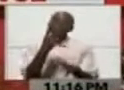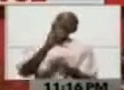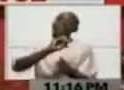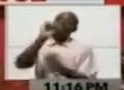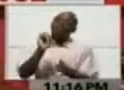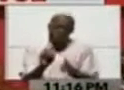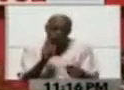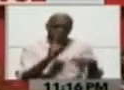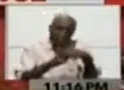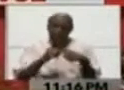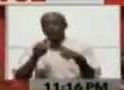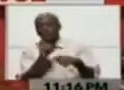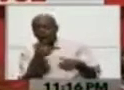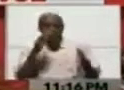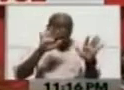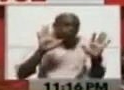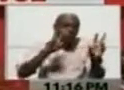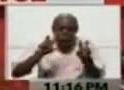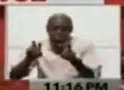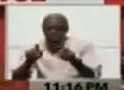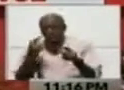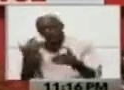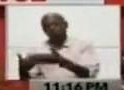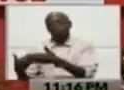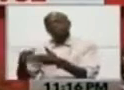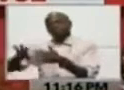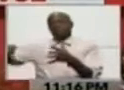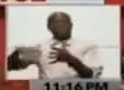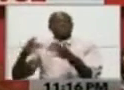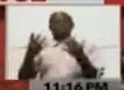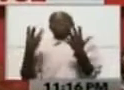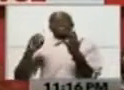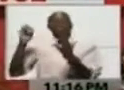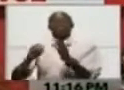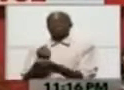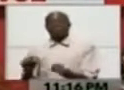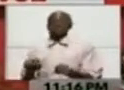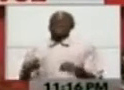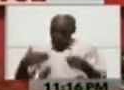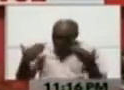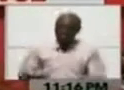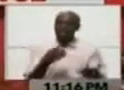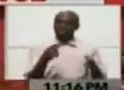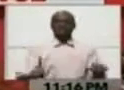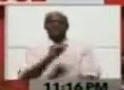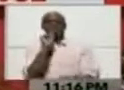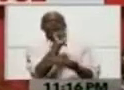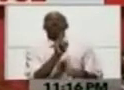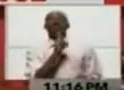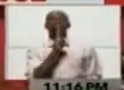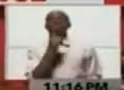de las víctimas. Y Almagro no dice nada. Por eso es que este señor se paró ahí y le dijo, le mencionó solo Honduras. Ah, porque ellos dicen